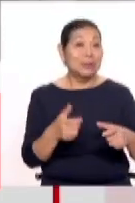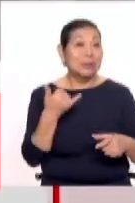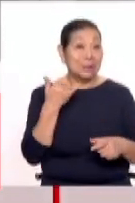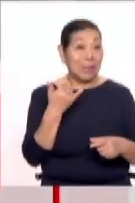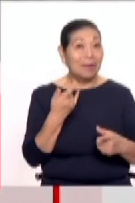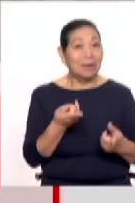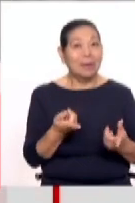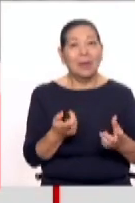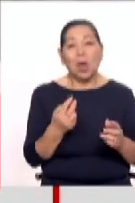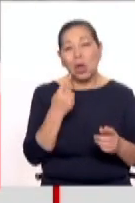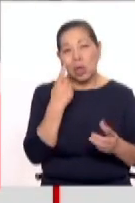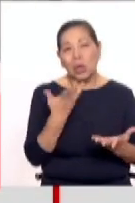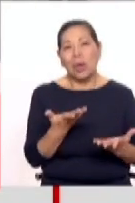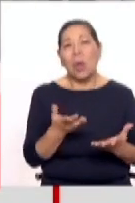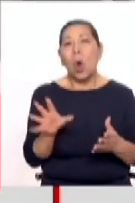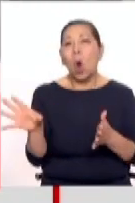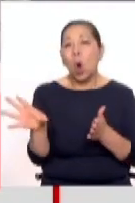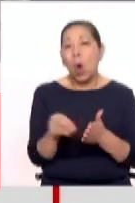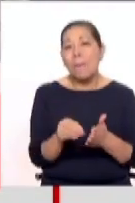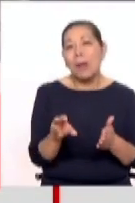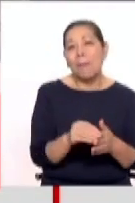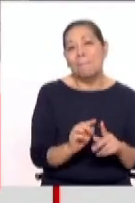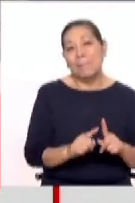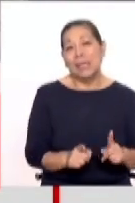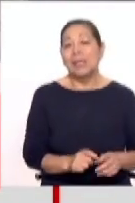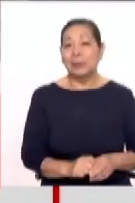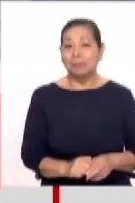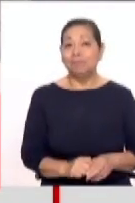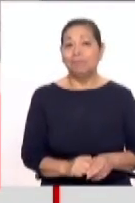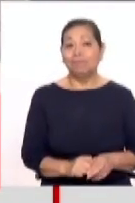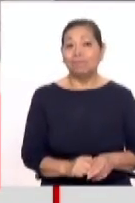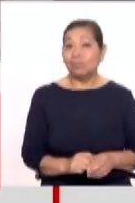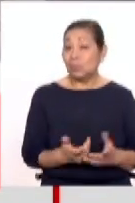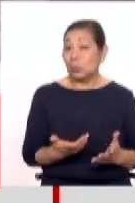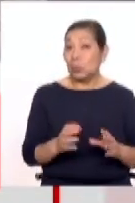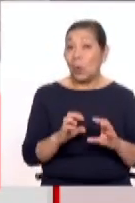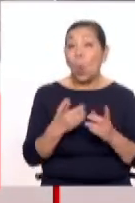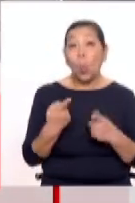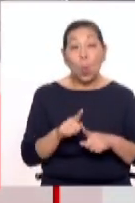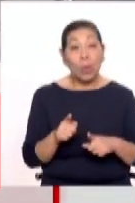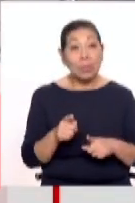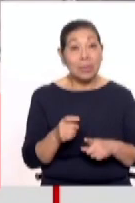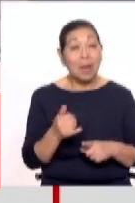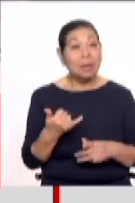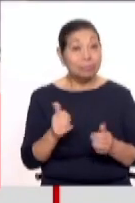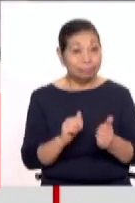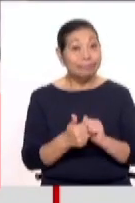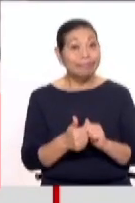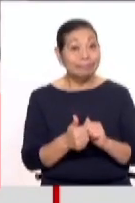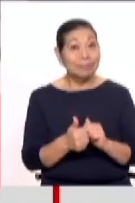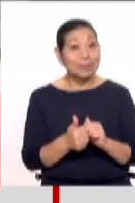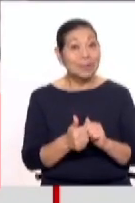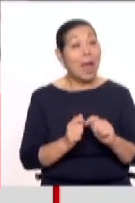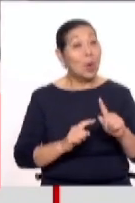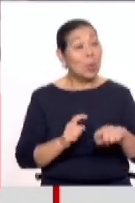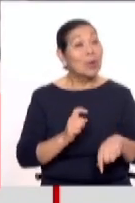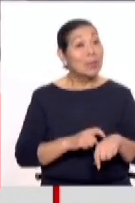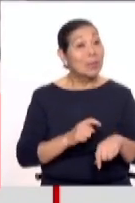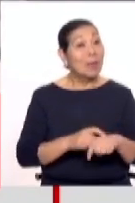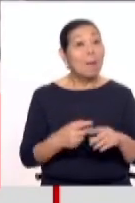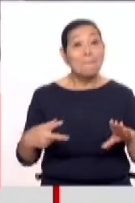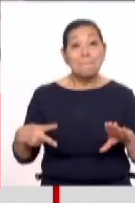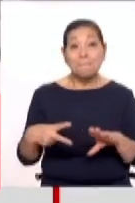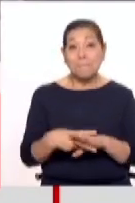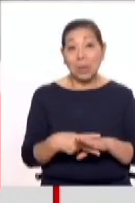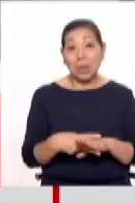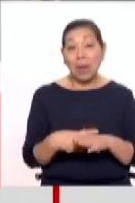y eso es lo que se conoce como clonación. Pero definitivamente, un equipo con email modificado en algún momento va a ser